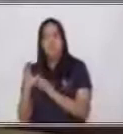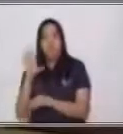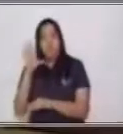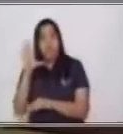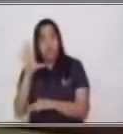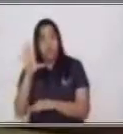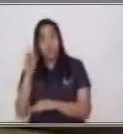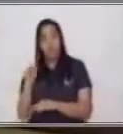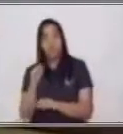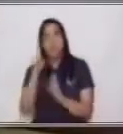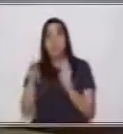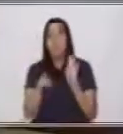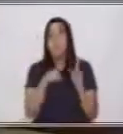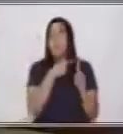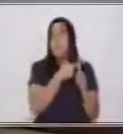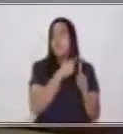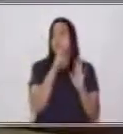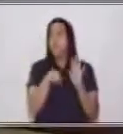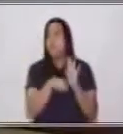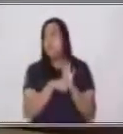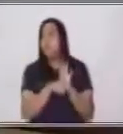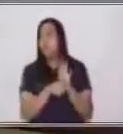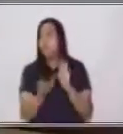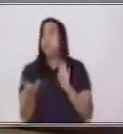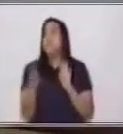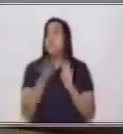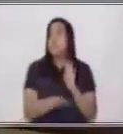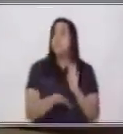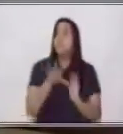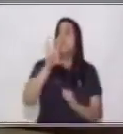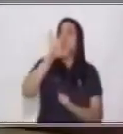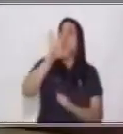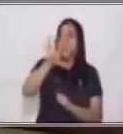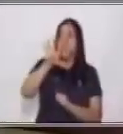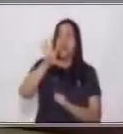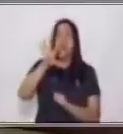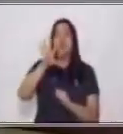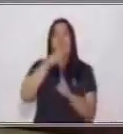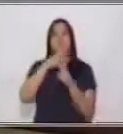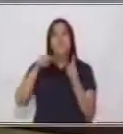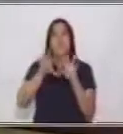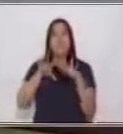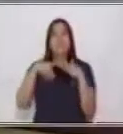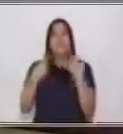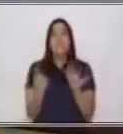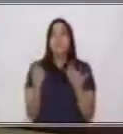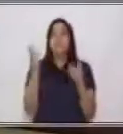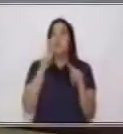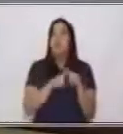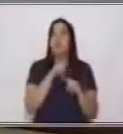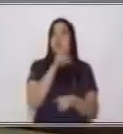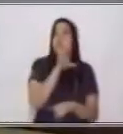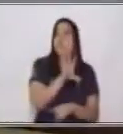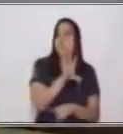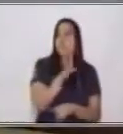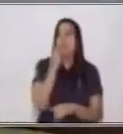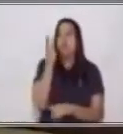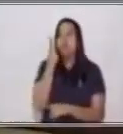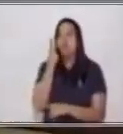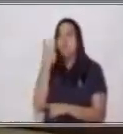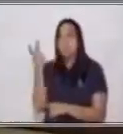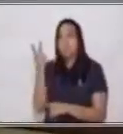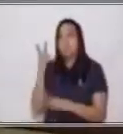Y esta, que es la columna de resultados, tiene 3 filas. 1, 2, 3, porque las filas se cuentan